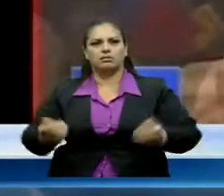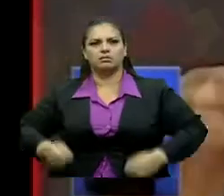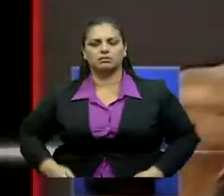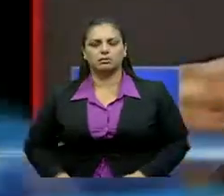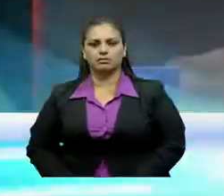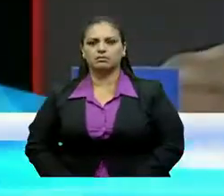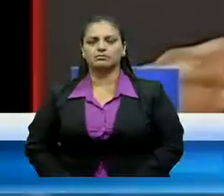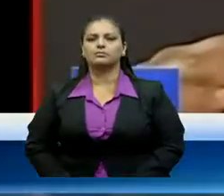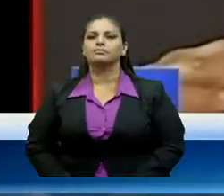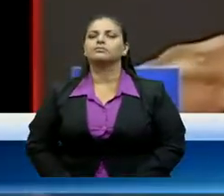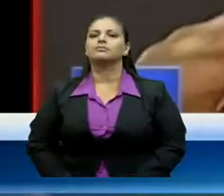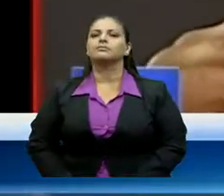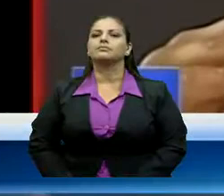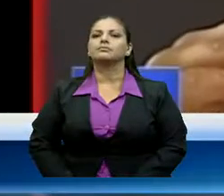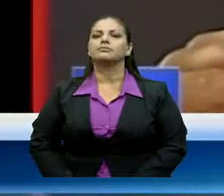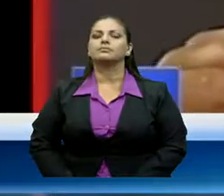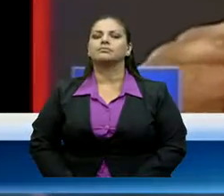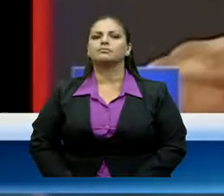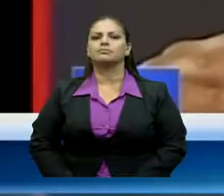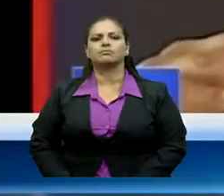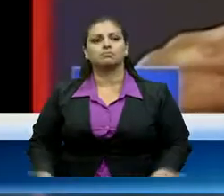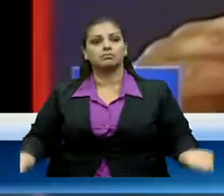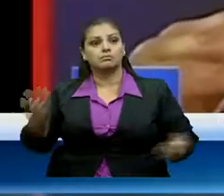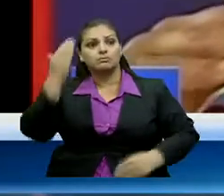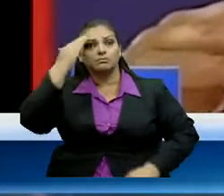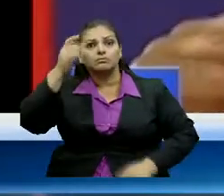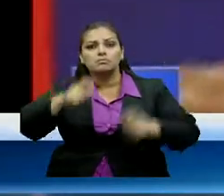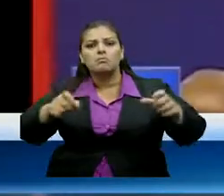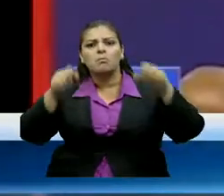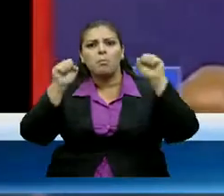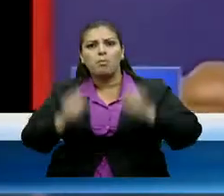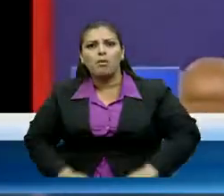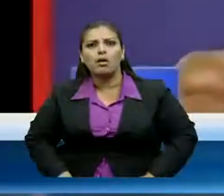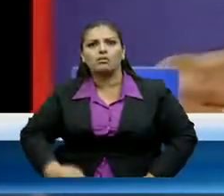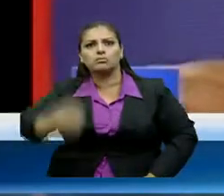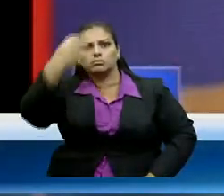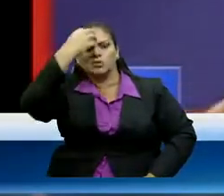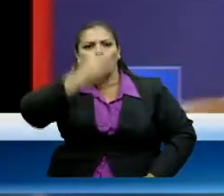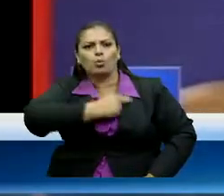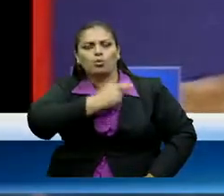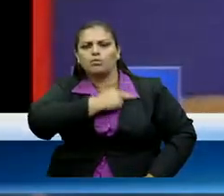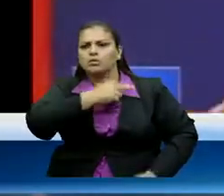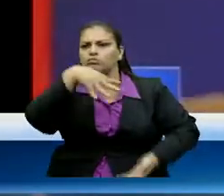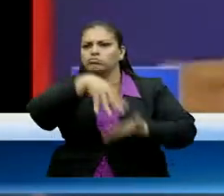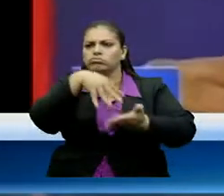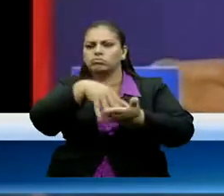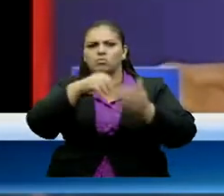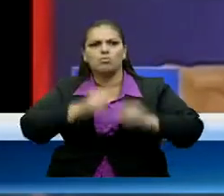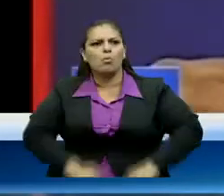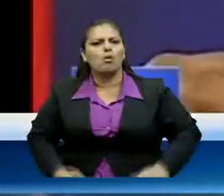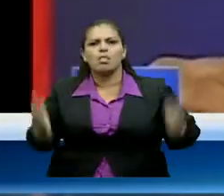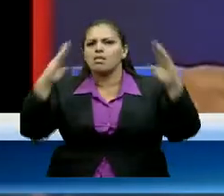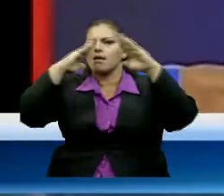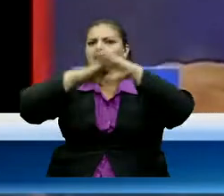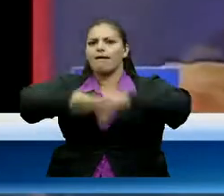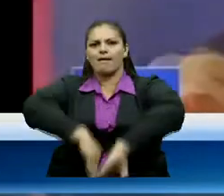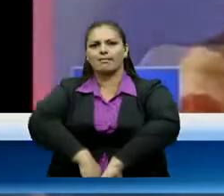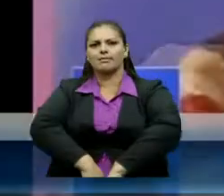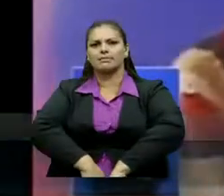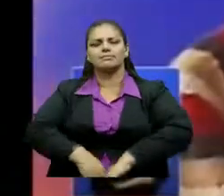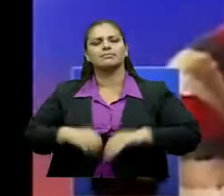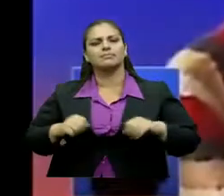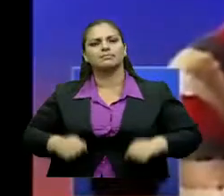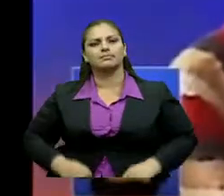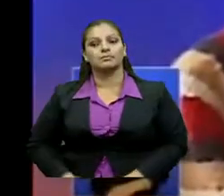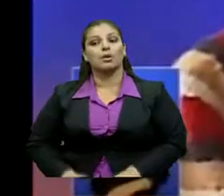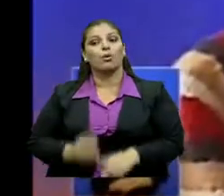El acceso a una educación superior que ahora es pública y gratuita. Y esto también nos lo quieren privatizar, compañeros.